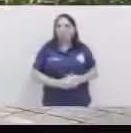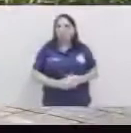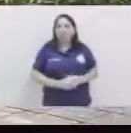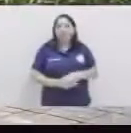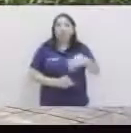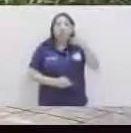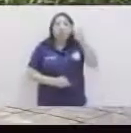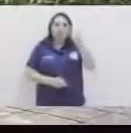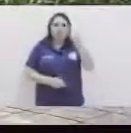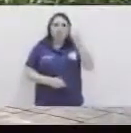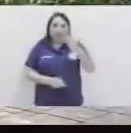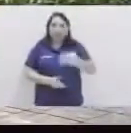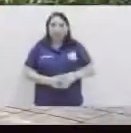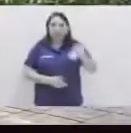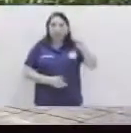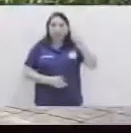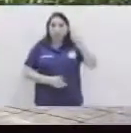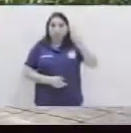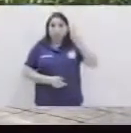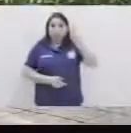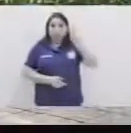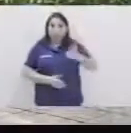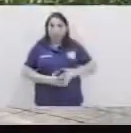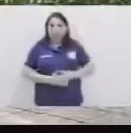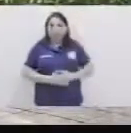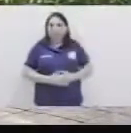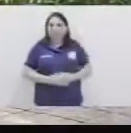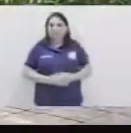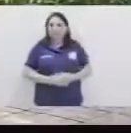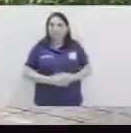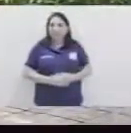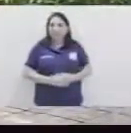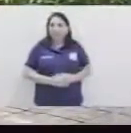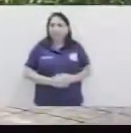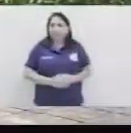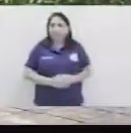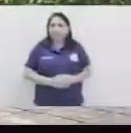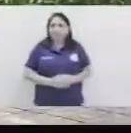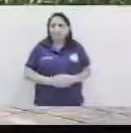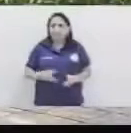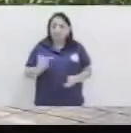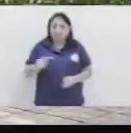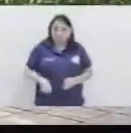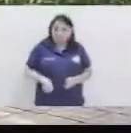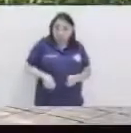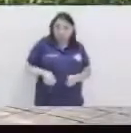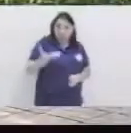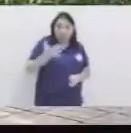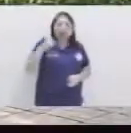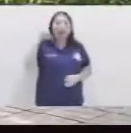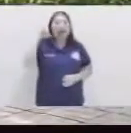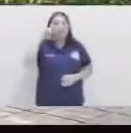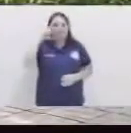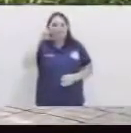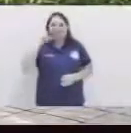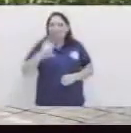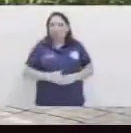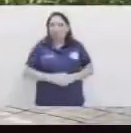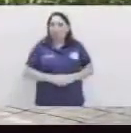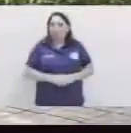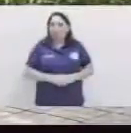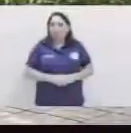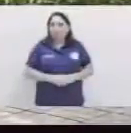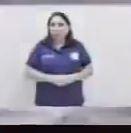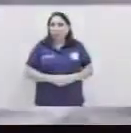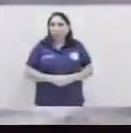Regreso otra vez. Uno, dos, tres. Corriendo. ¿Qué color es este? El amarillo. Lanzo el